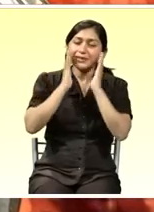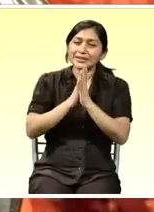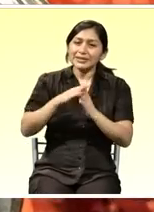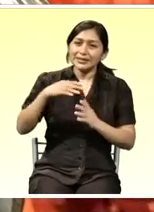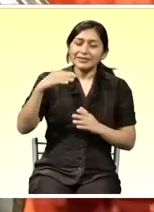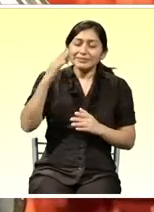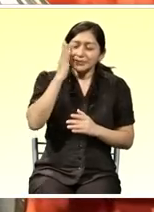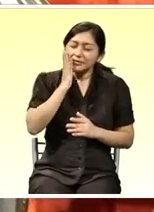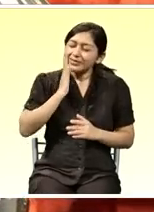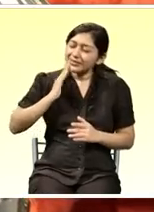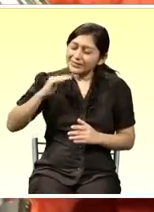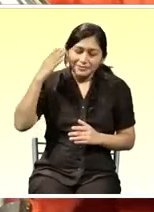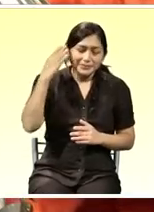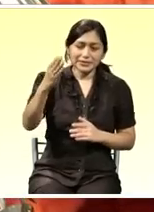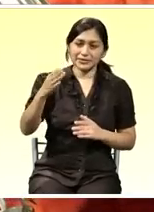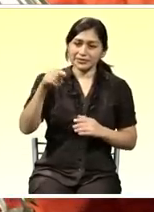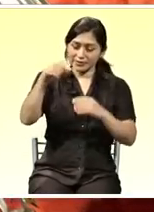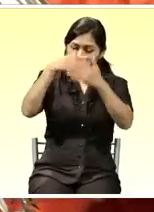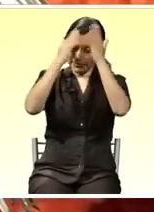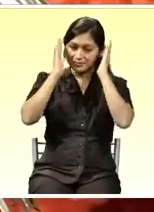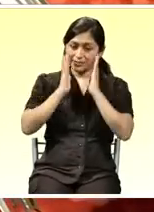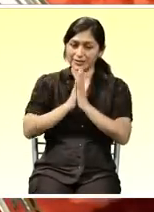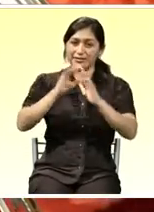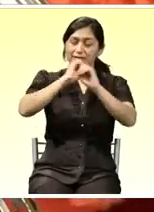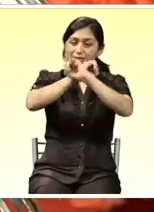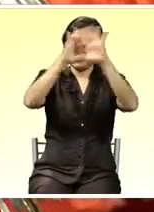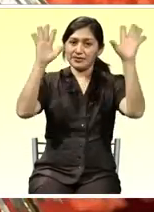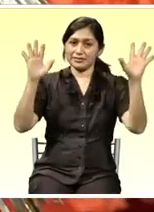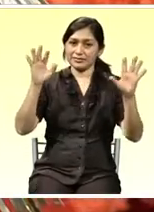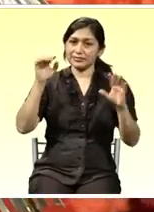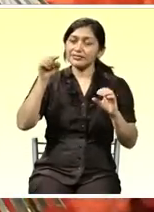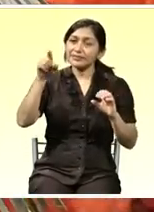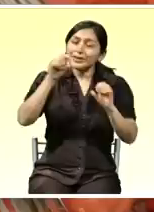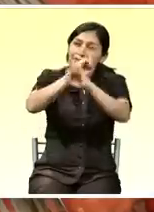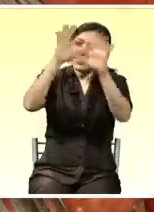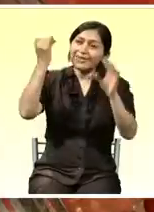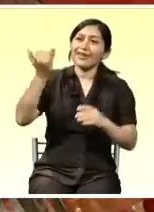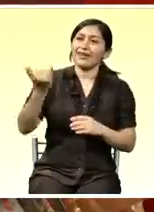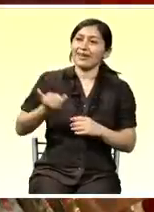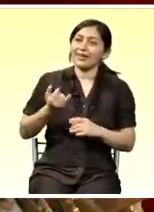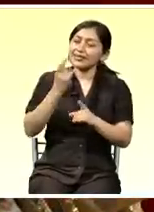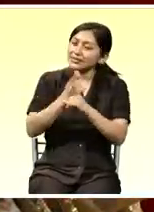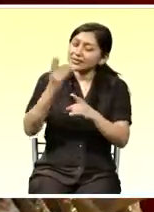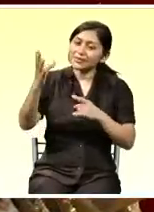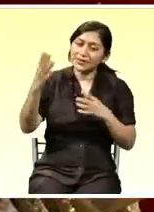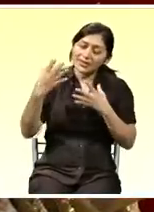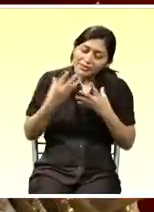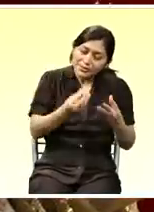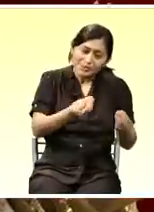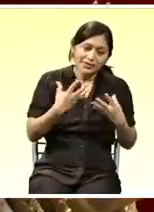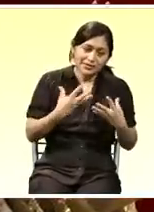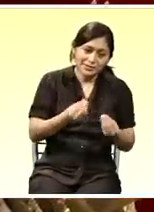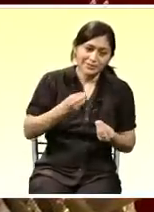exceso. Virgen del milagro, gloria de este pueblo, en quien siempre haya todo su